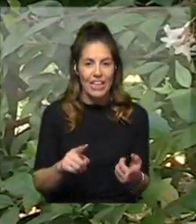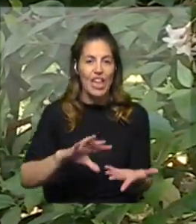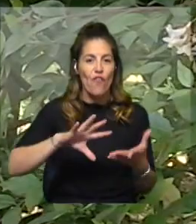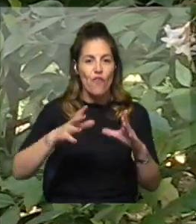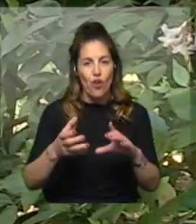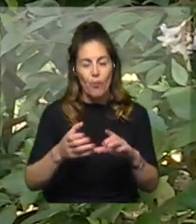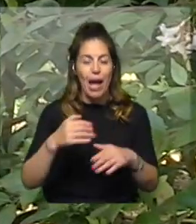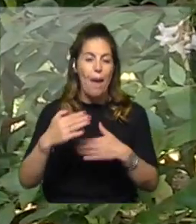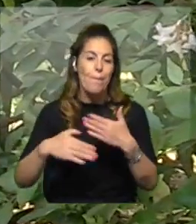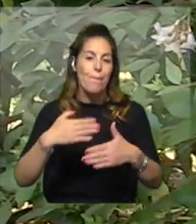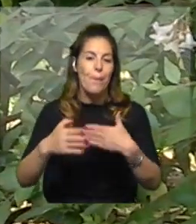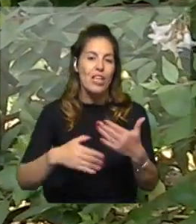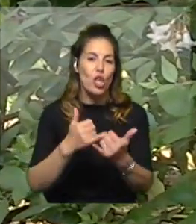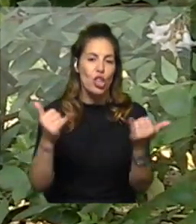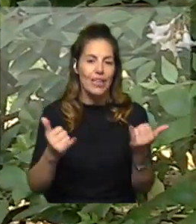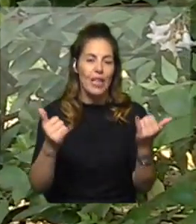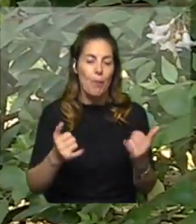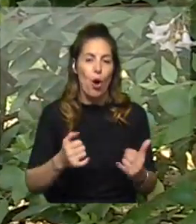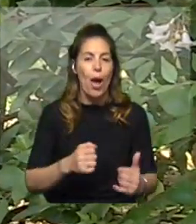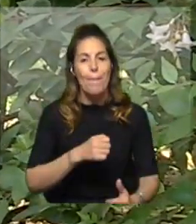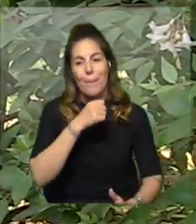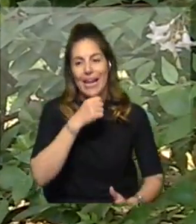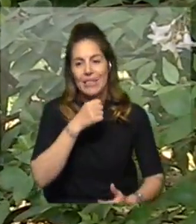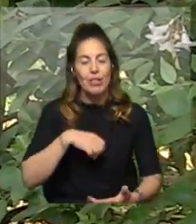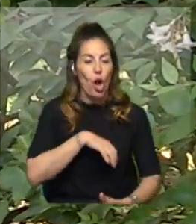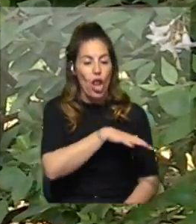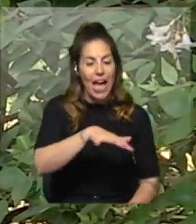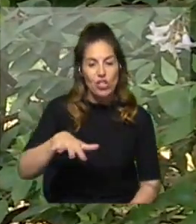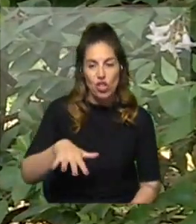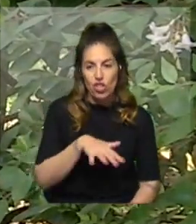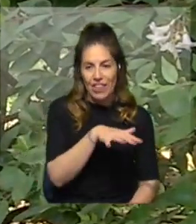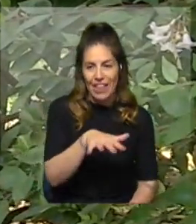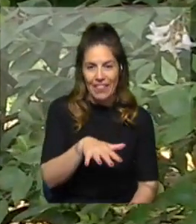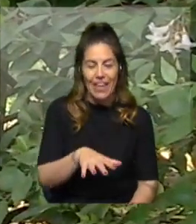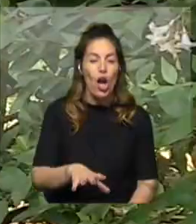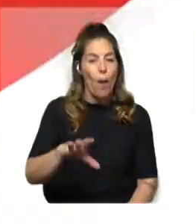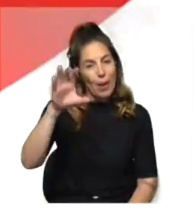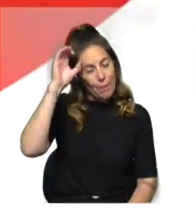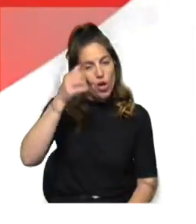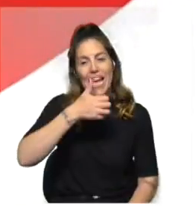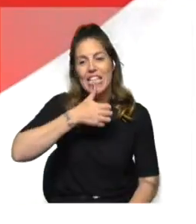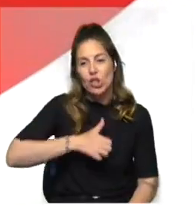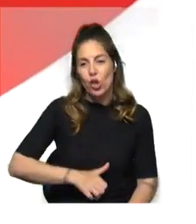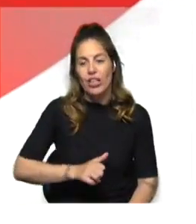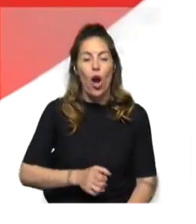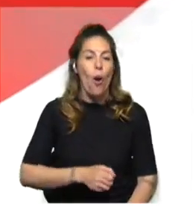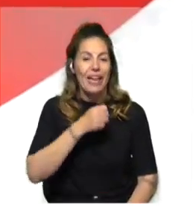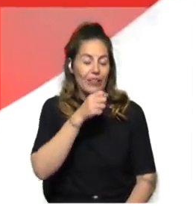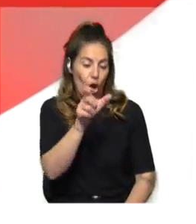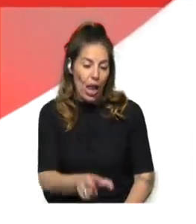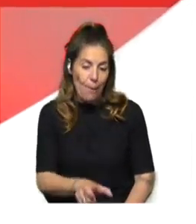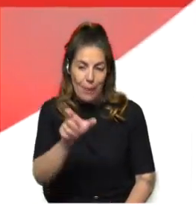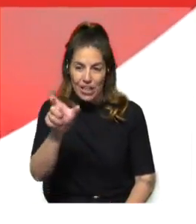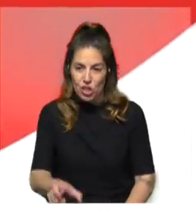aspectos del paso del tiempo y del envejecimiento, ya sea en las sociedades, en lo que tiene que ver con la memoria sociohistórica, o el envejecimiento en las personas,